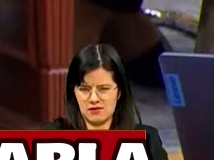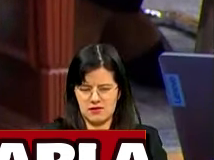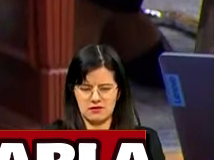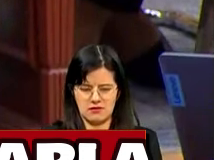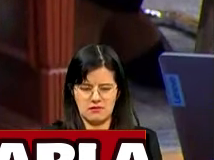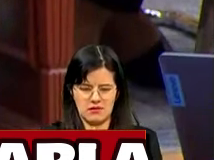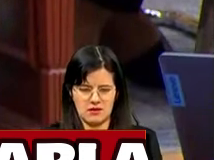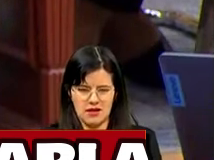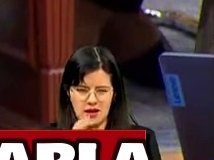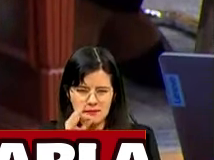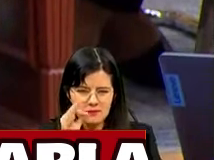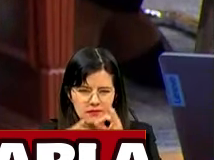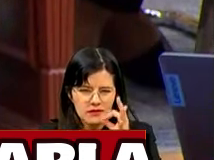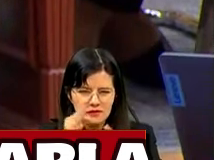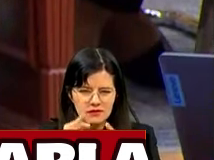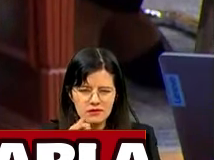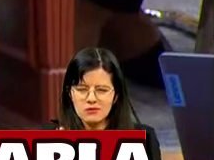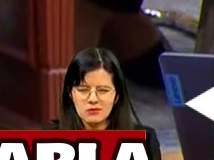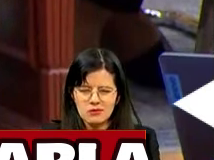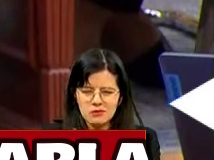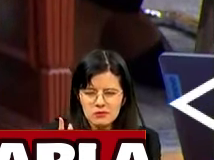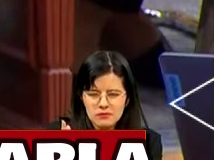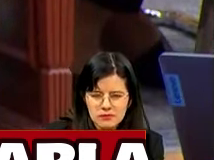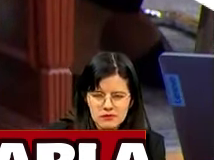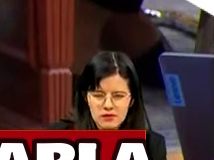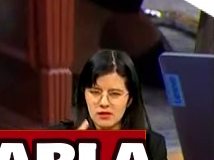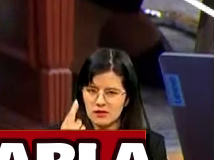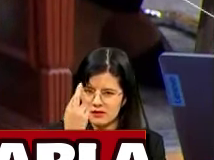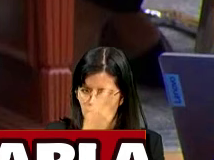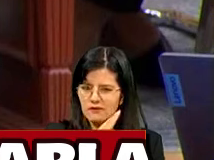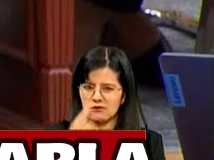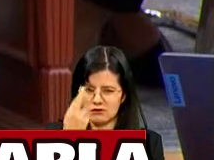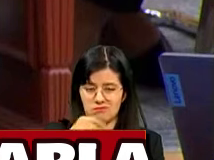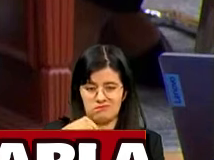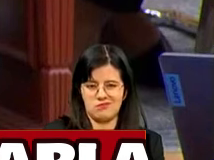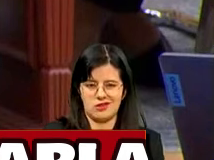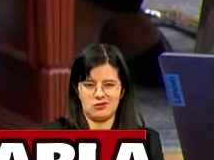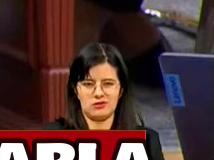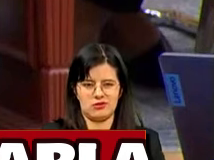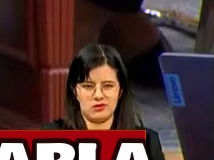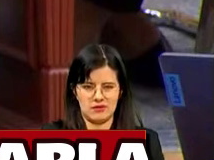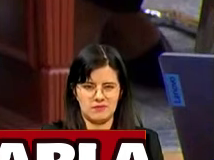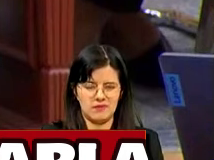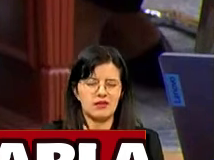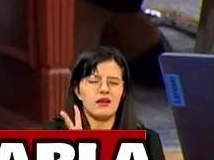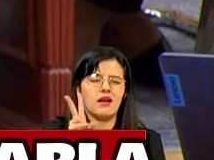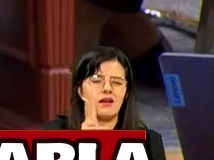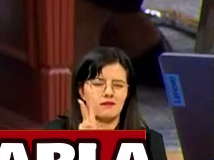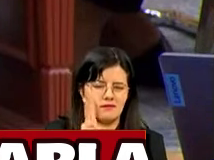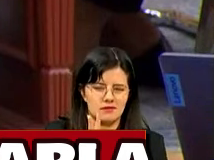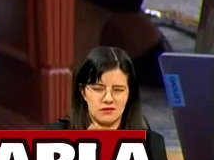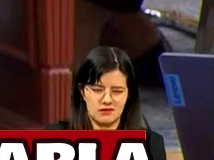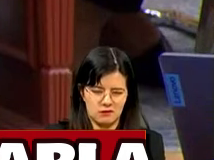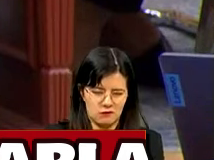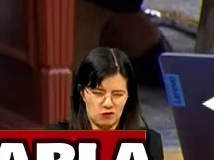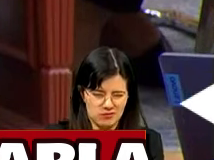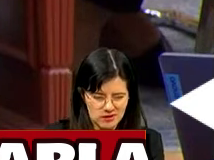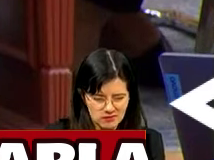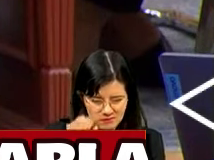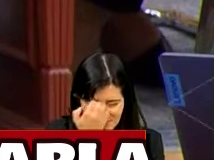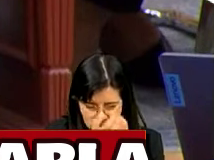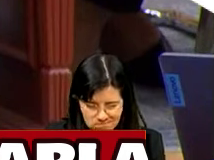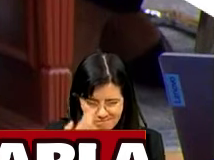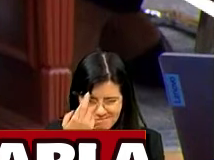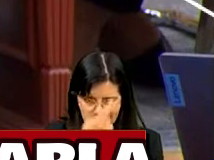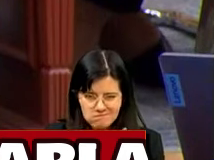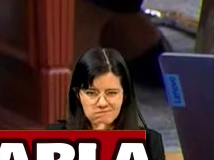se detectan en una revisión que hace esta autoridad de manera oficiosa cuando estamos revisando los oficios. A